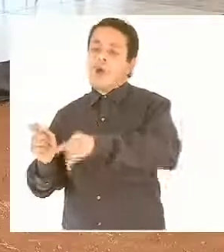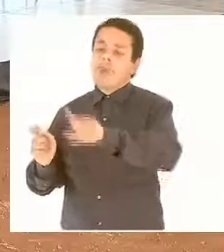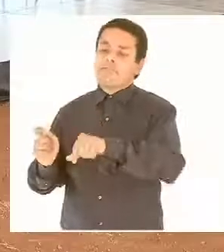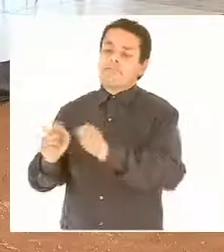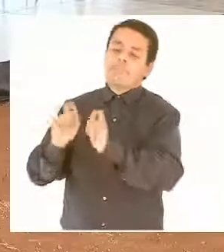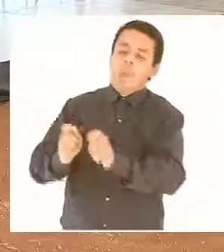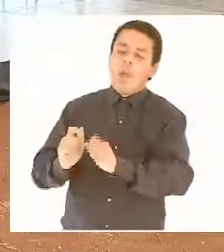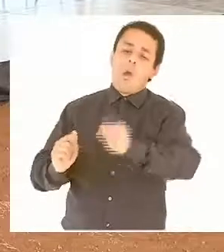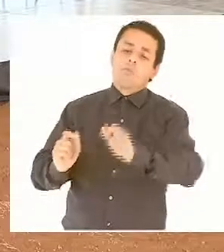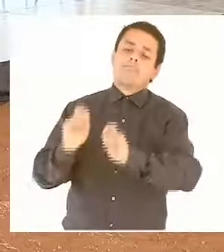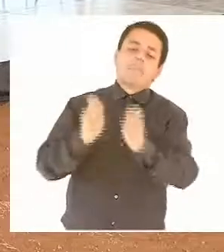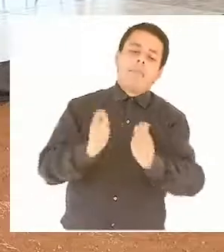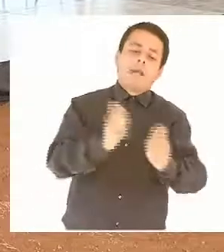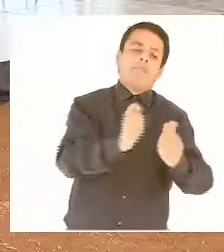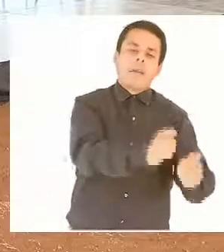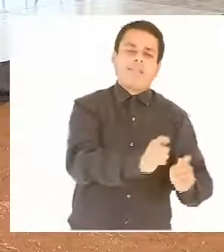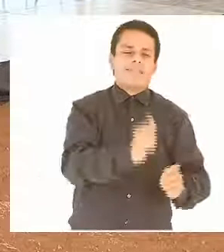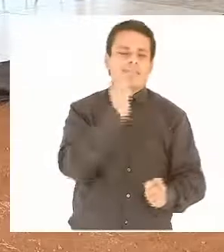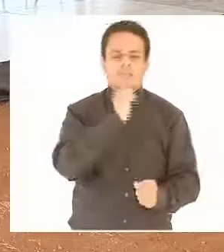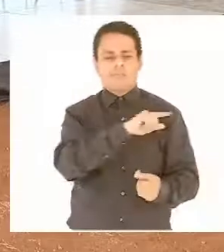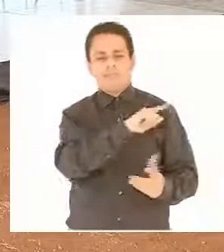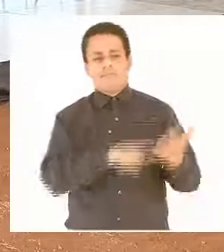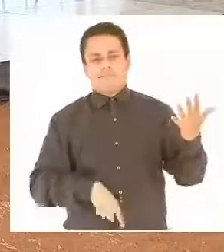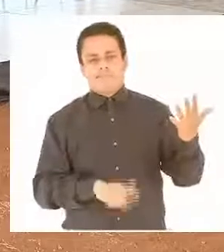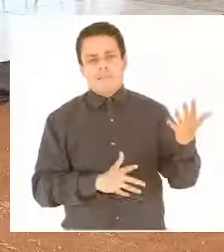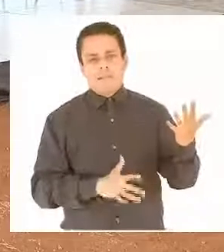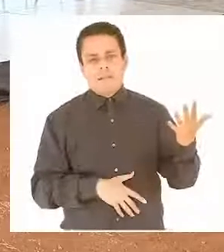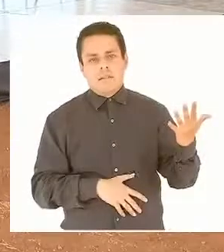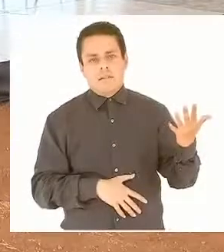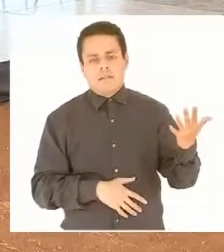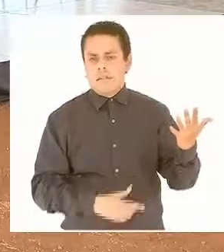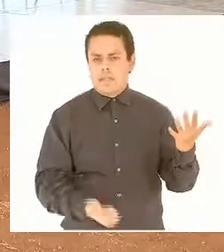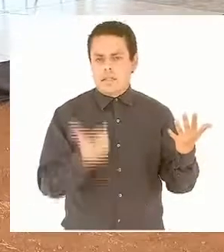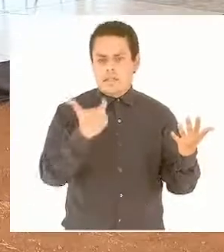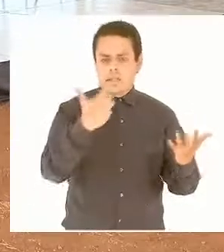para todos los programas. El presupuesto